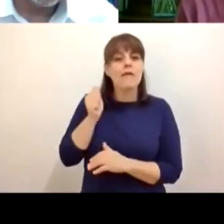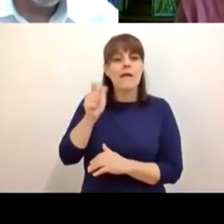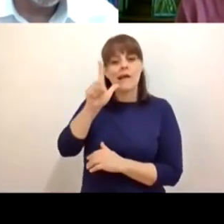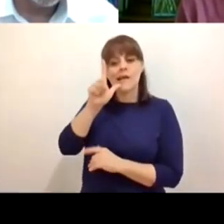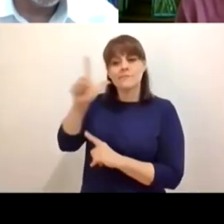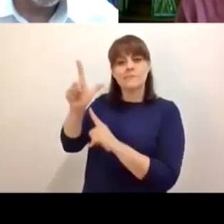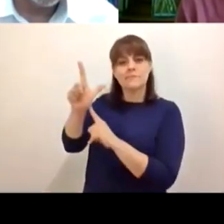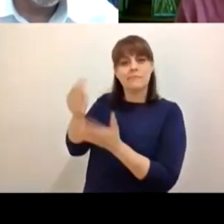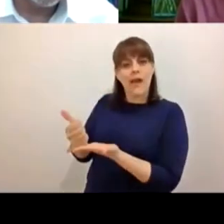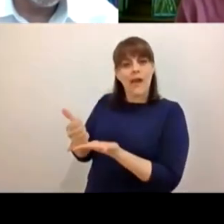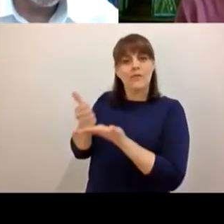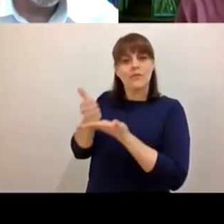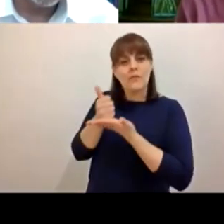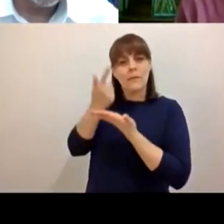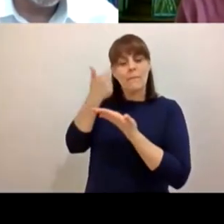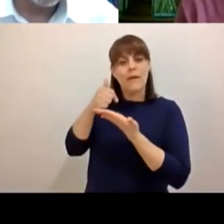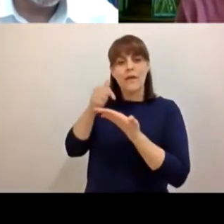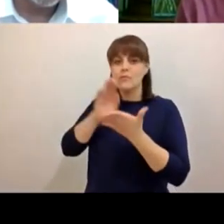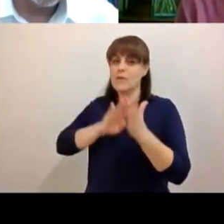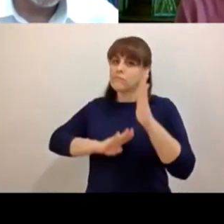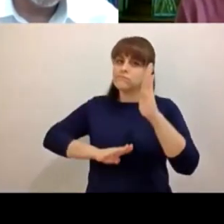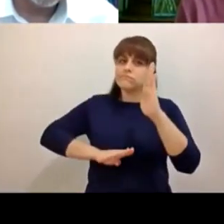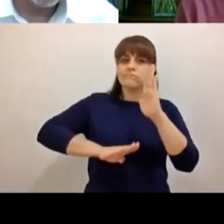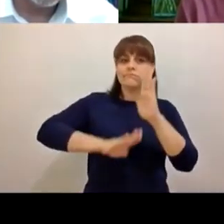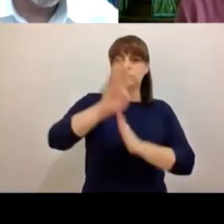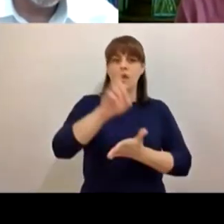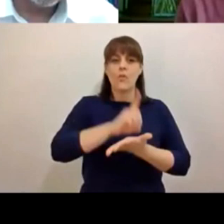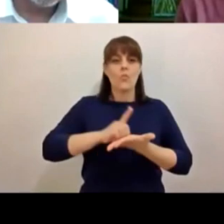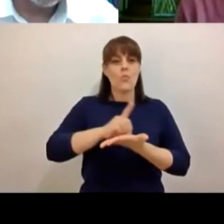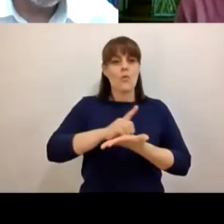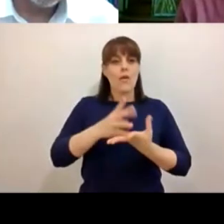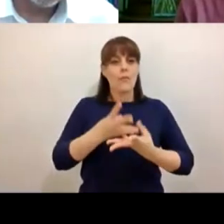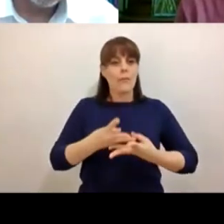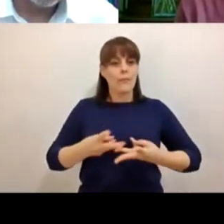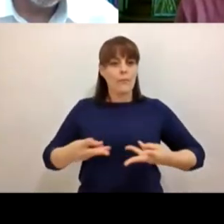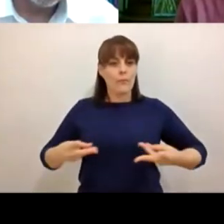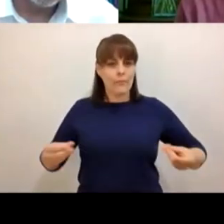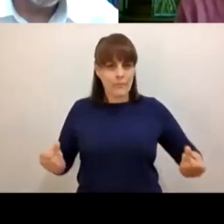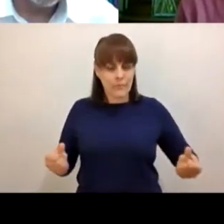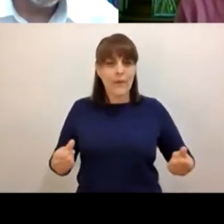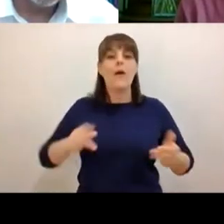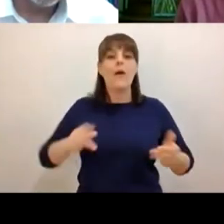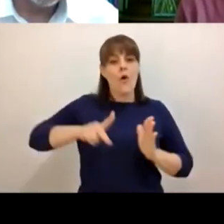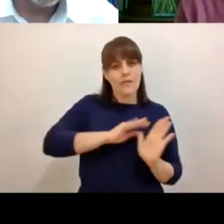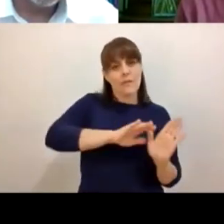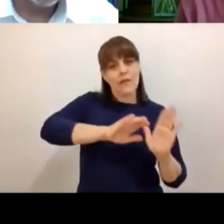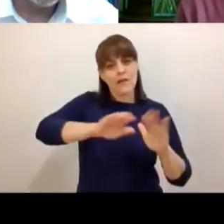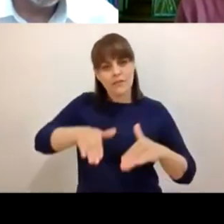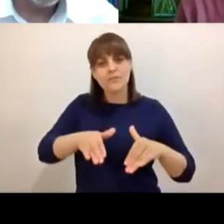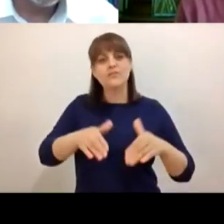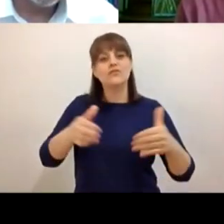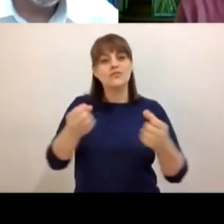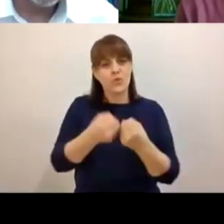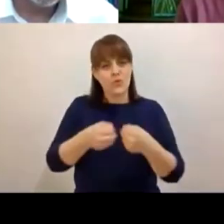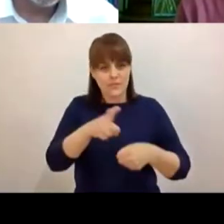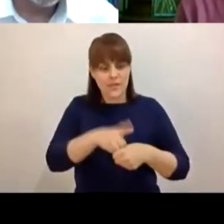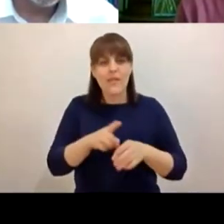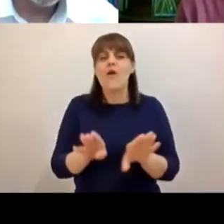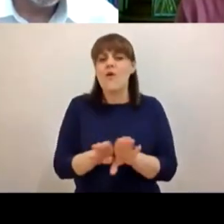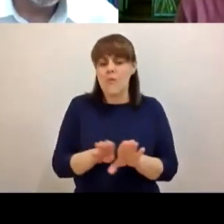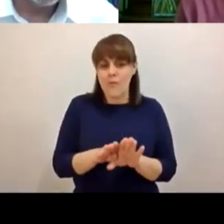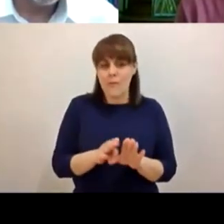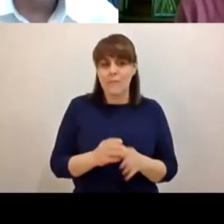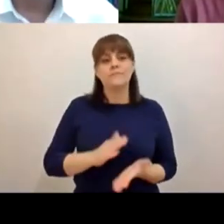salir adelante de estas adicciones, de estos procesos de reinserción social que consideramos tan, tan importantes. Y por otro lado, también algo que me